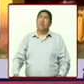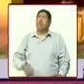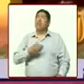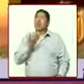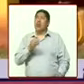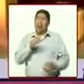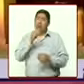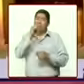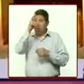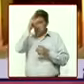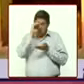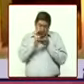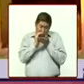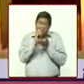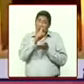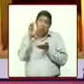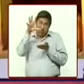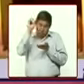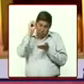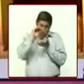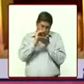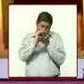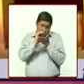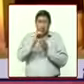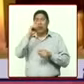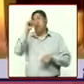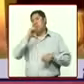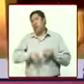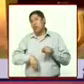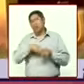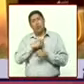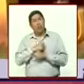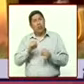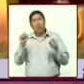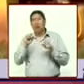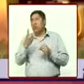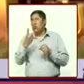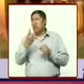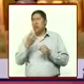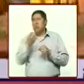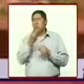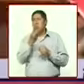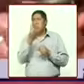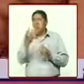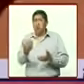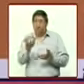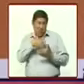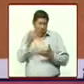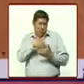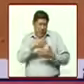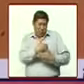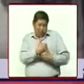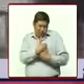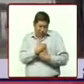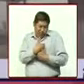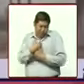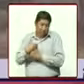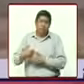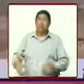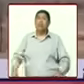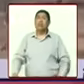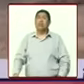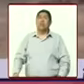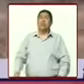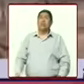Habían unos pollitos, eran 150 pollitos, no se pudo rescatar, apenas yo pude rescatar unos cuantos, me los metí ahí en un bimbo.